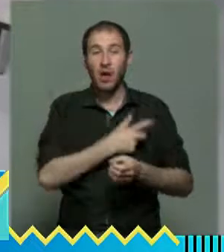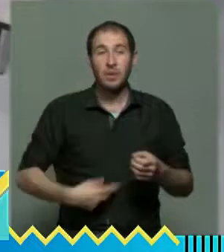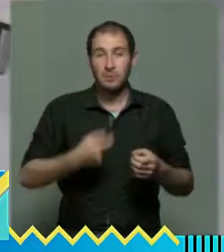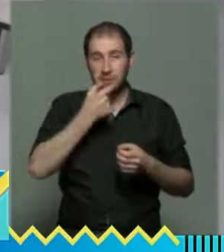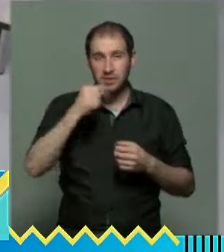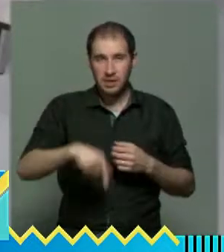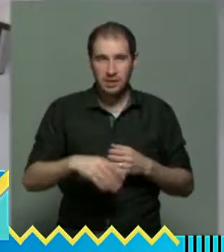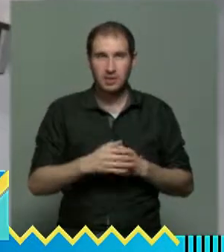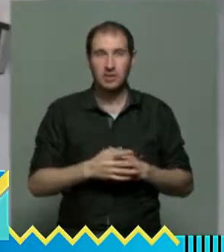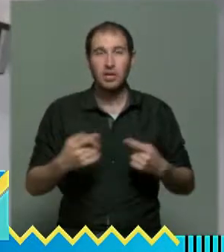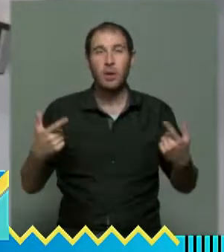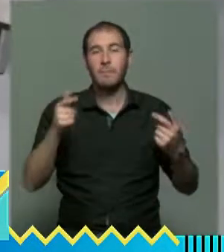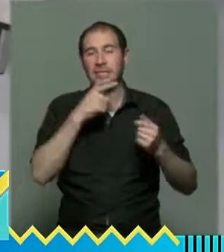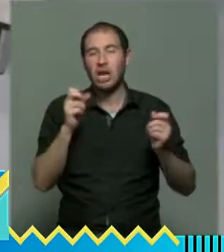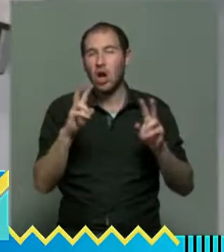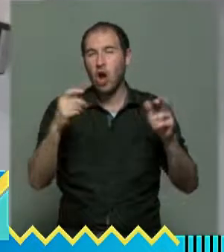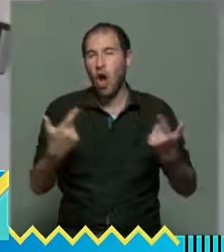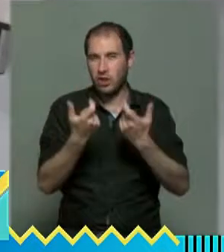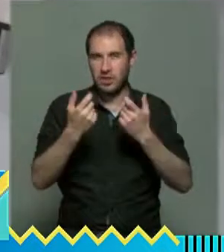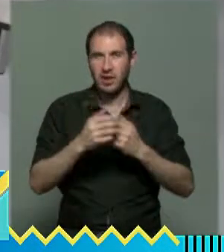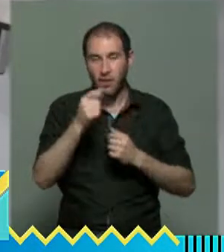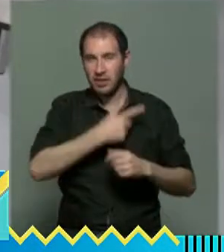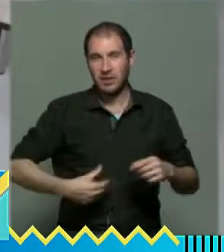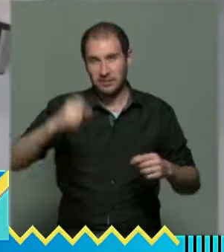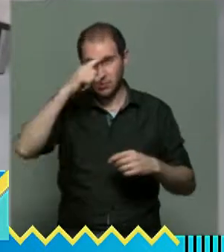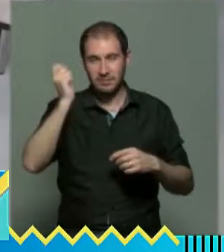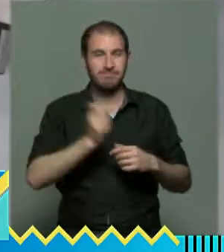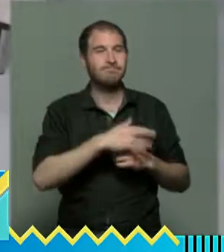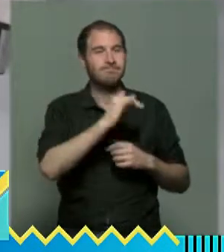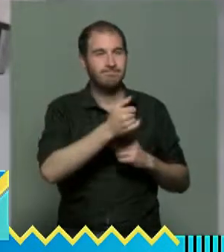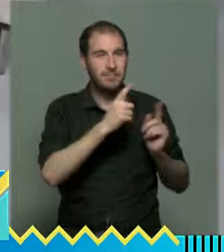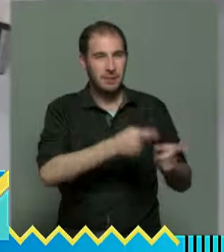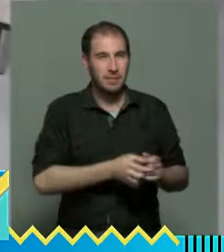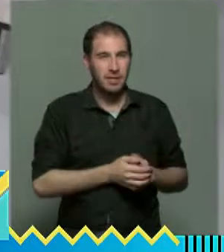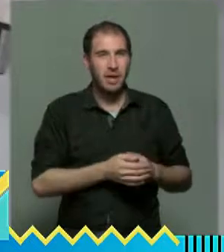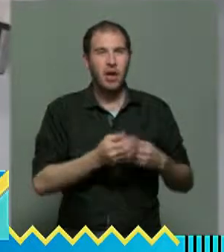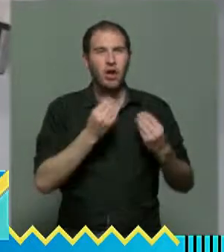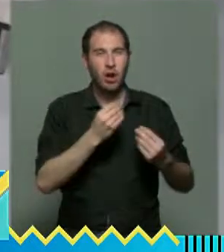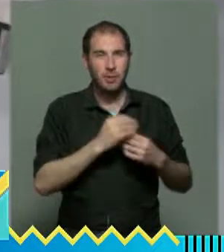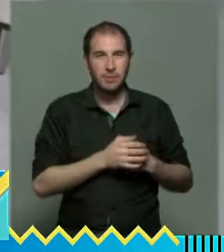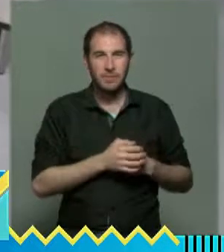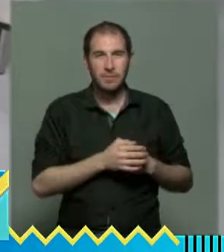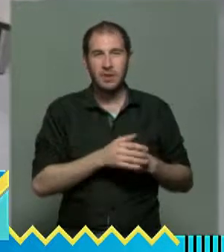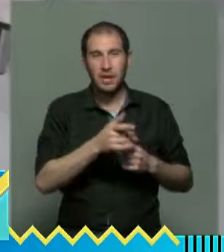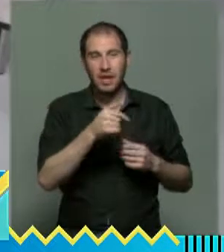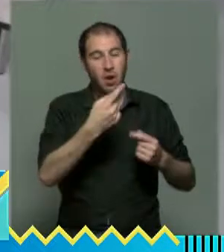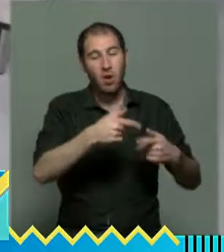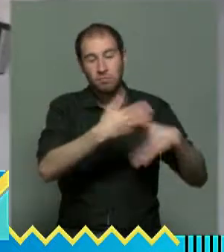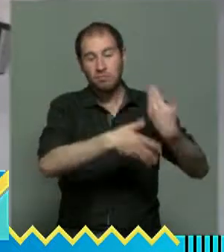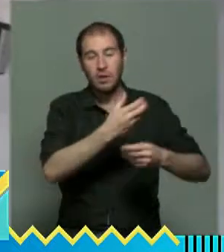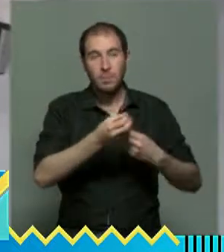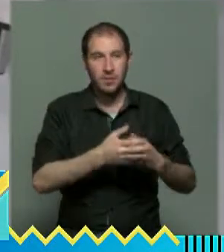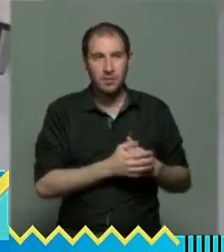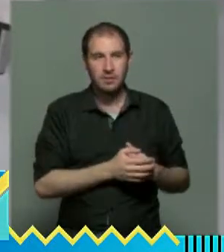provincial enfrentado, entre comillas, con un Ejecutivo nacional. Así es, y bueno, y también ver cómo se puede llegar a dar esta situación, porque si